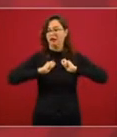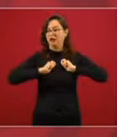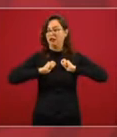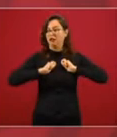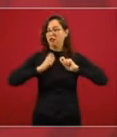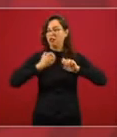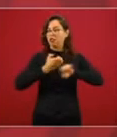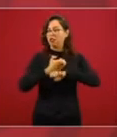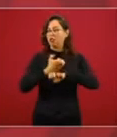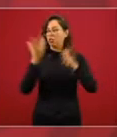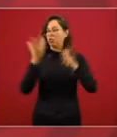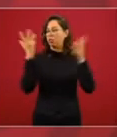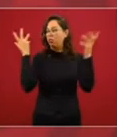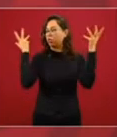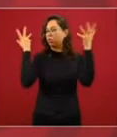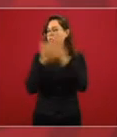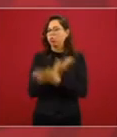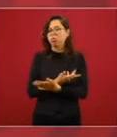y